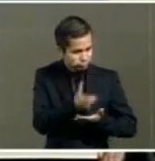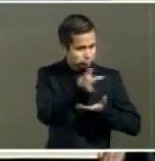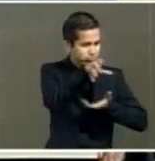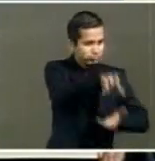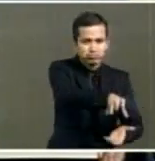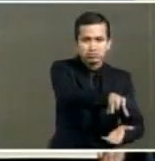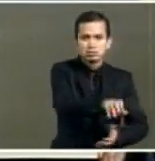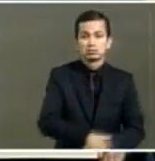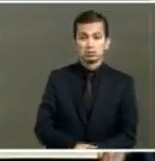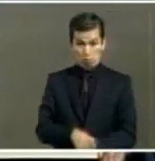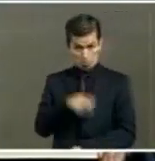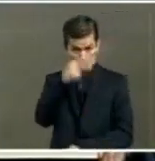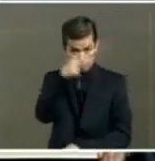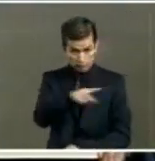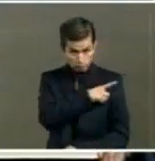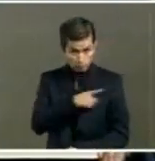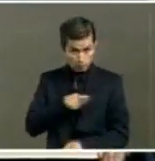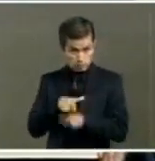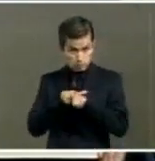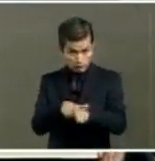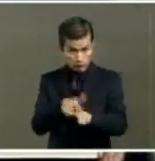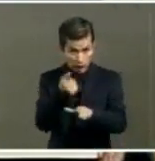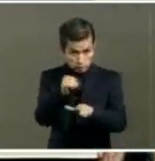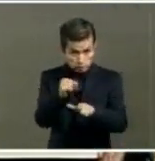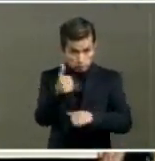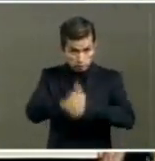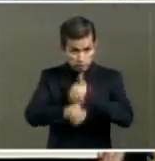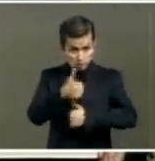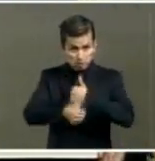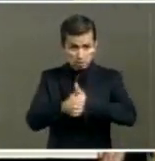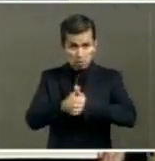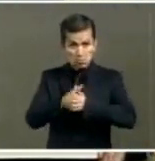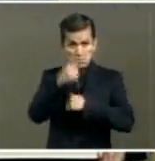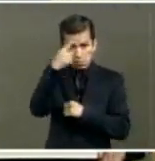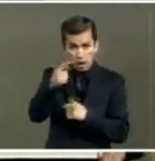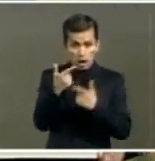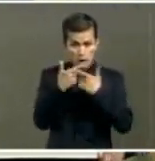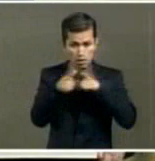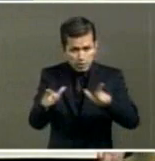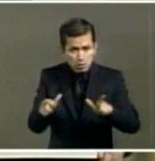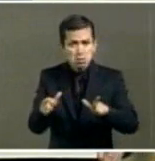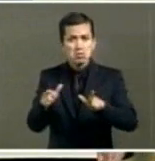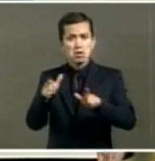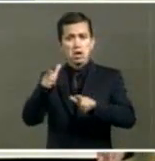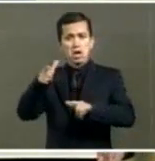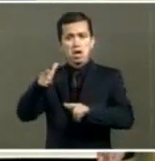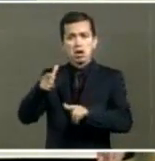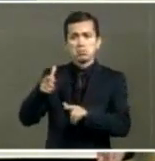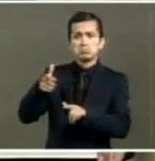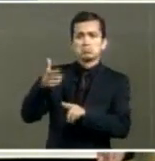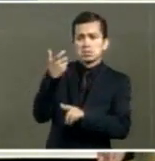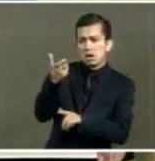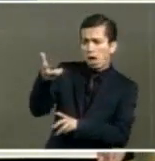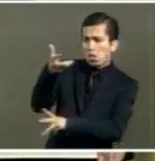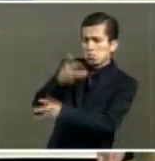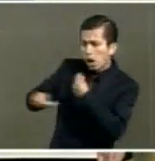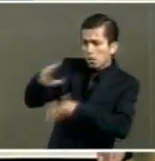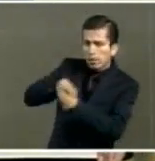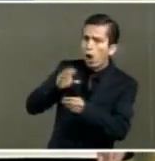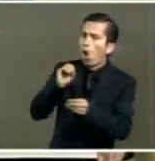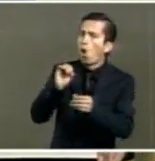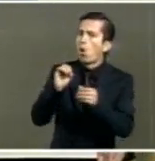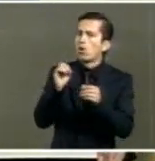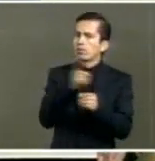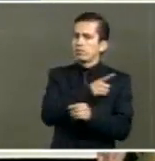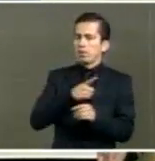¿Debe seguir México por la ruta de la competitividad, de la libertad económica, o bien debe volver a formas en las que